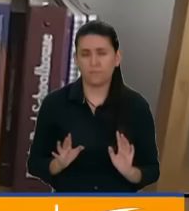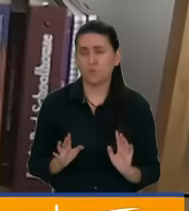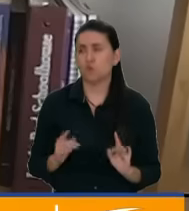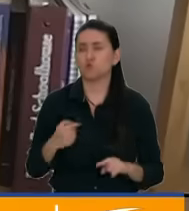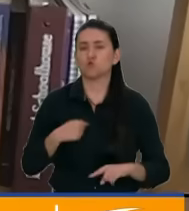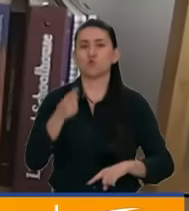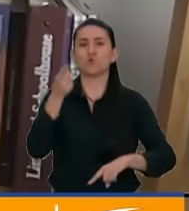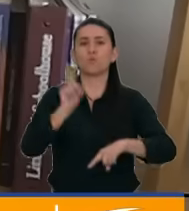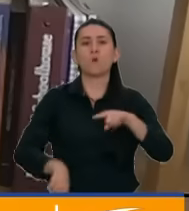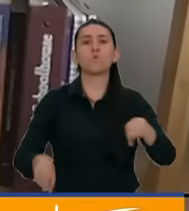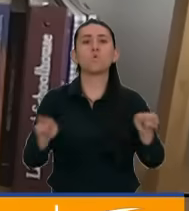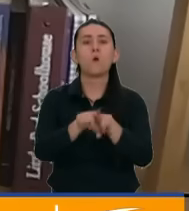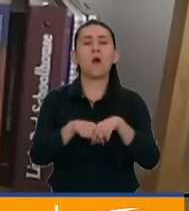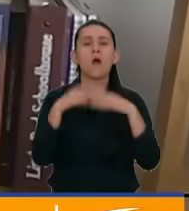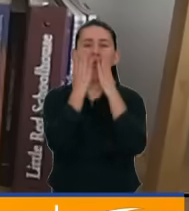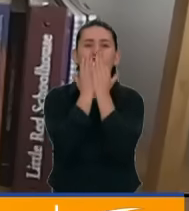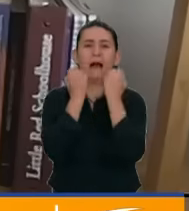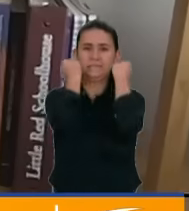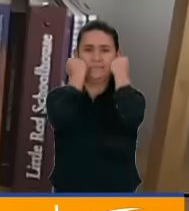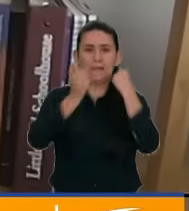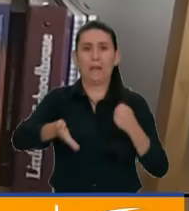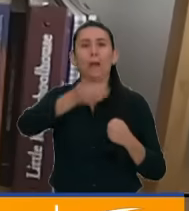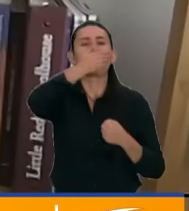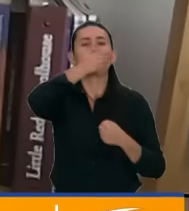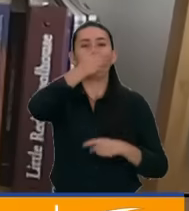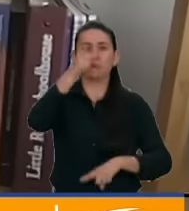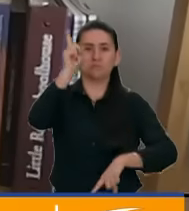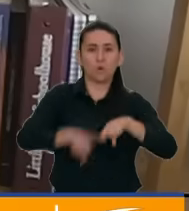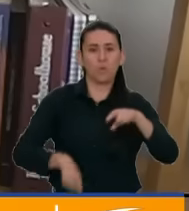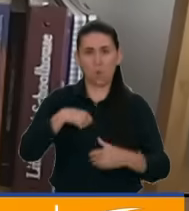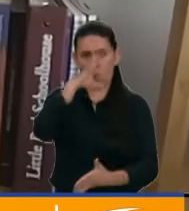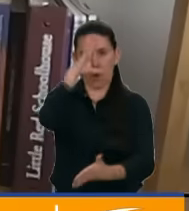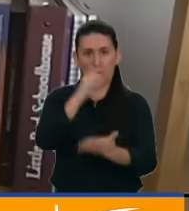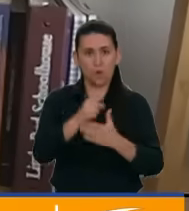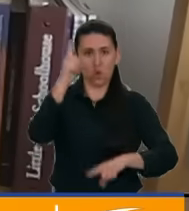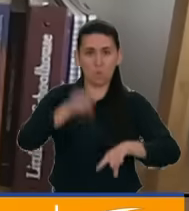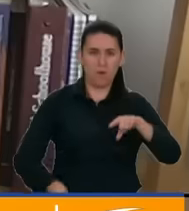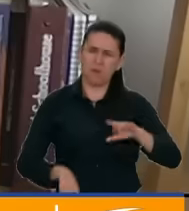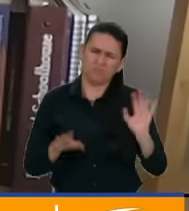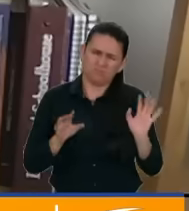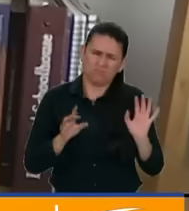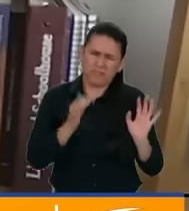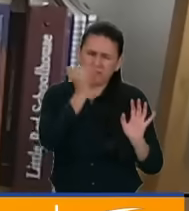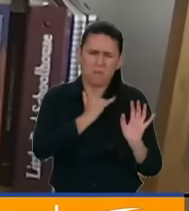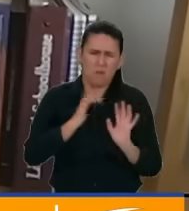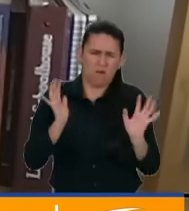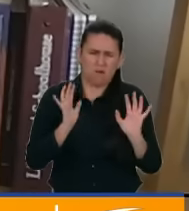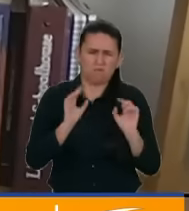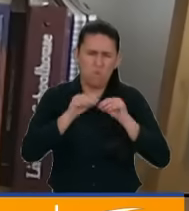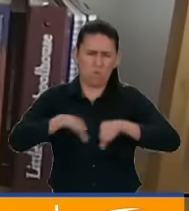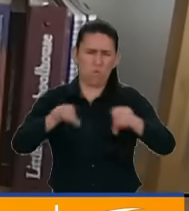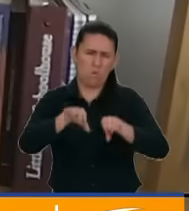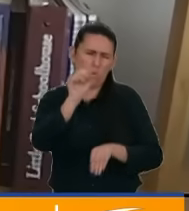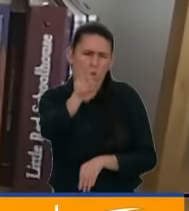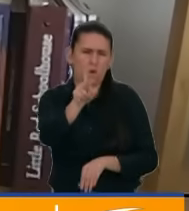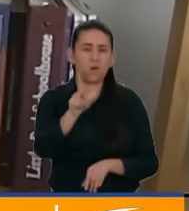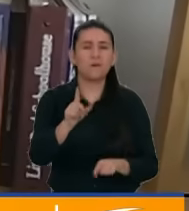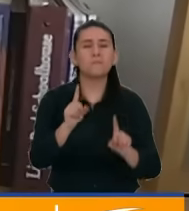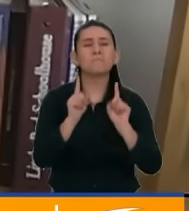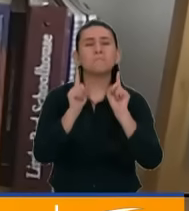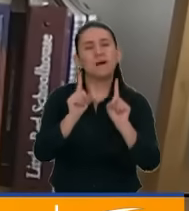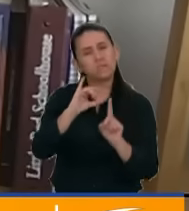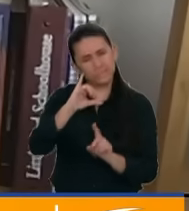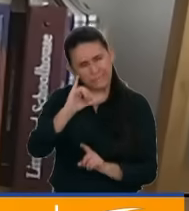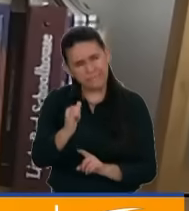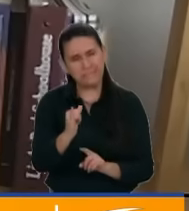juego de ponerle una mordaza a todo el mundo y evitar que digan lo que piensan sobre este asunto. Pero sí le tiene que exigir uno una cosa